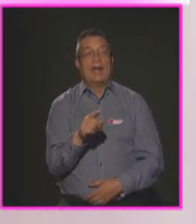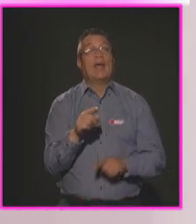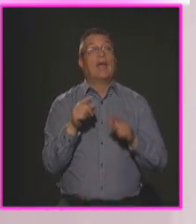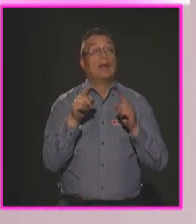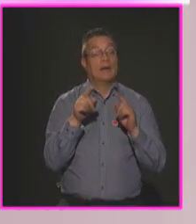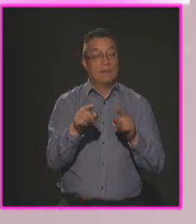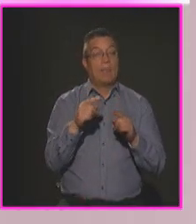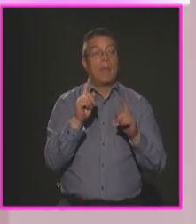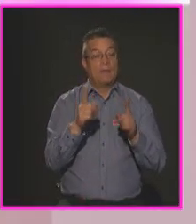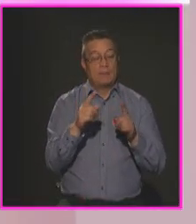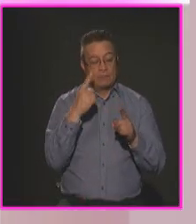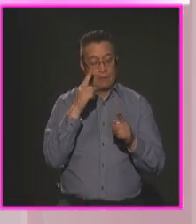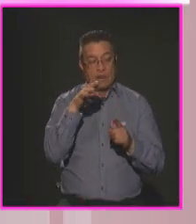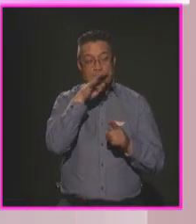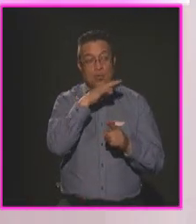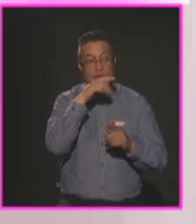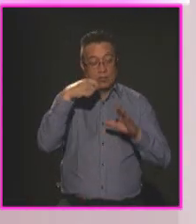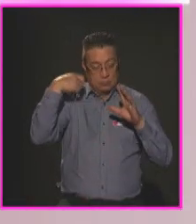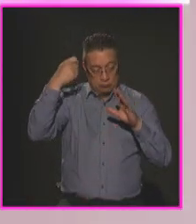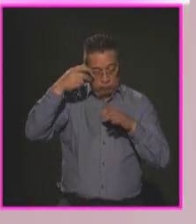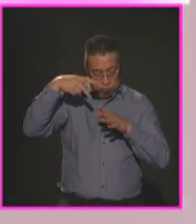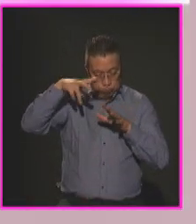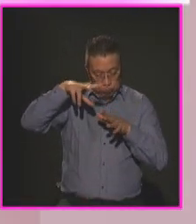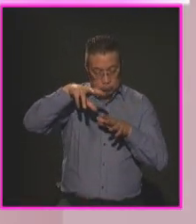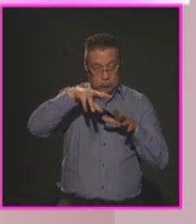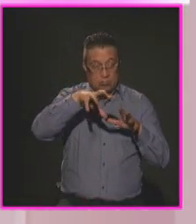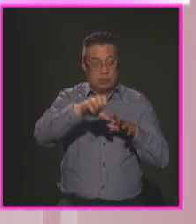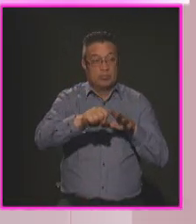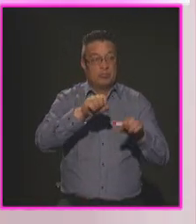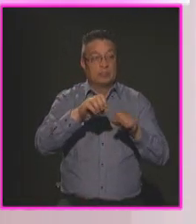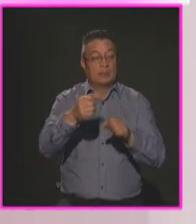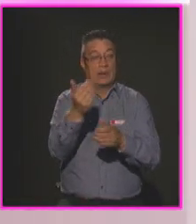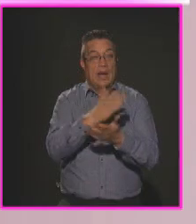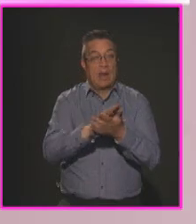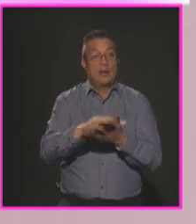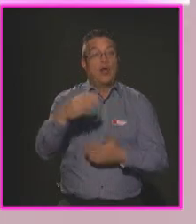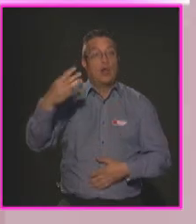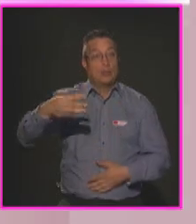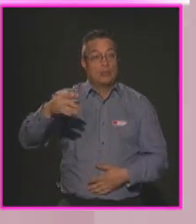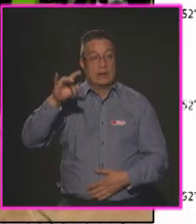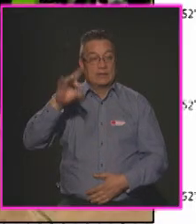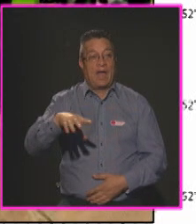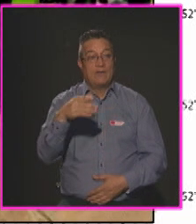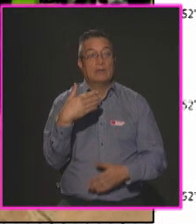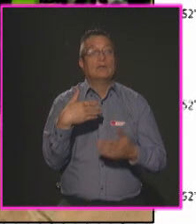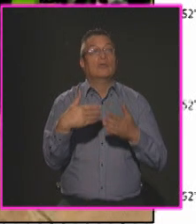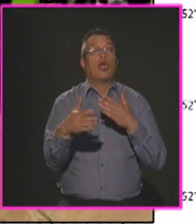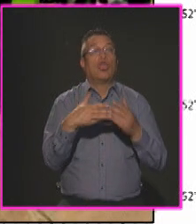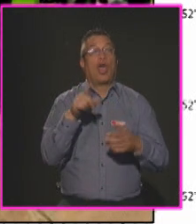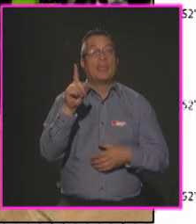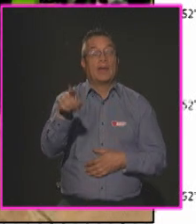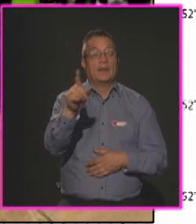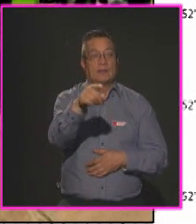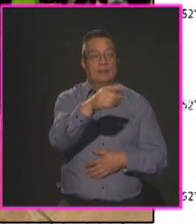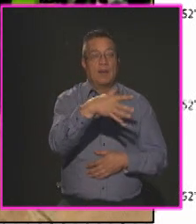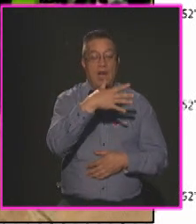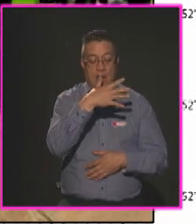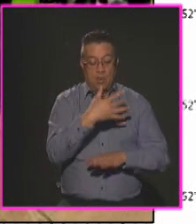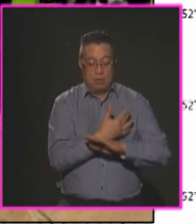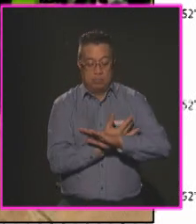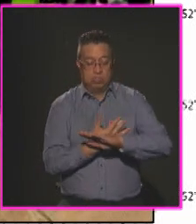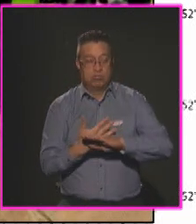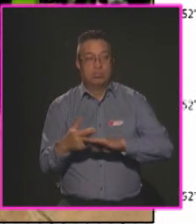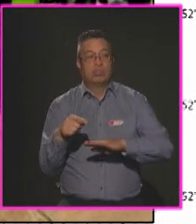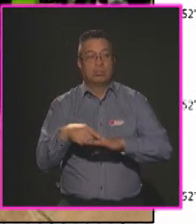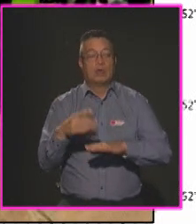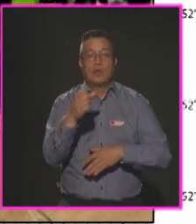para usar imágenes satelitales gratuitamente y que los municipios puedan saber exactamente quién estaba regando el césped en periodo